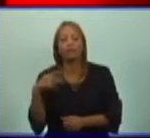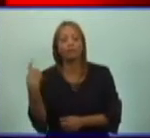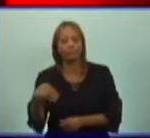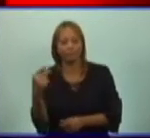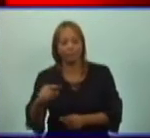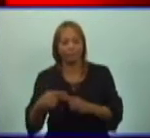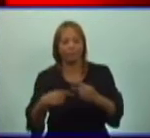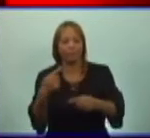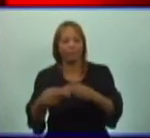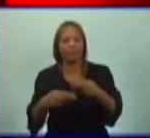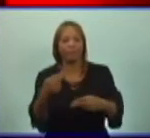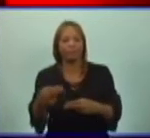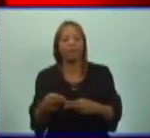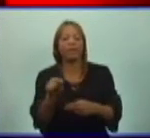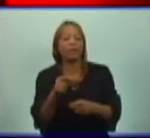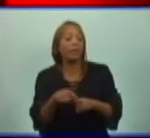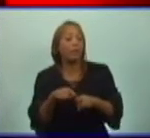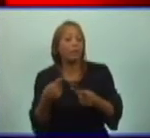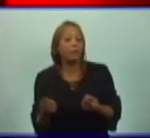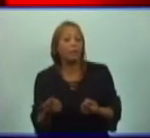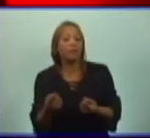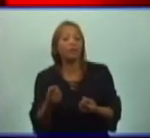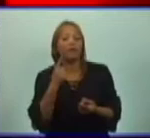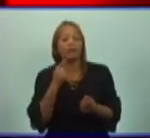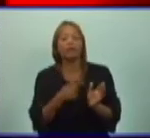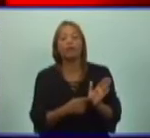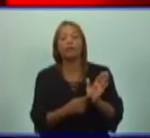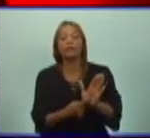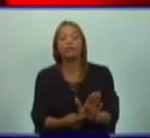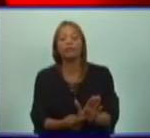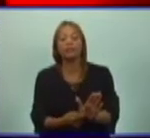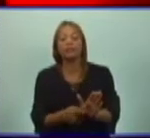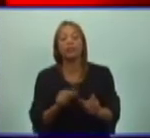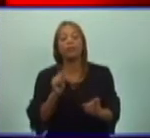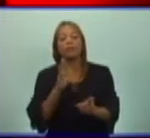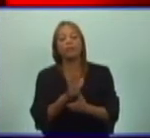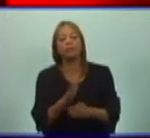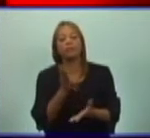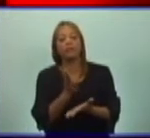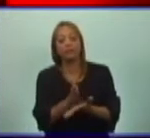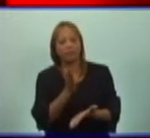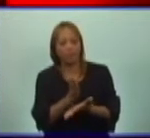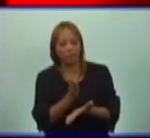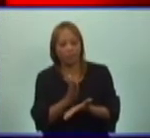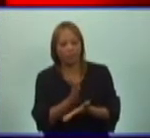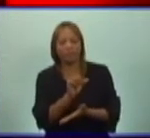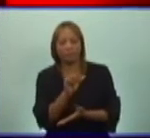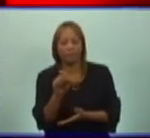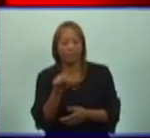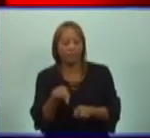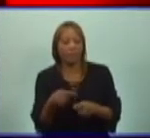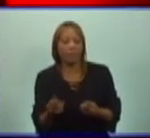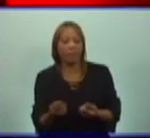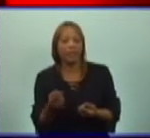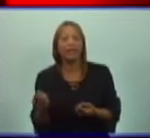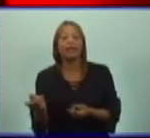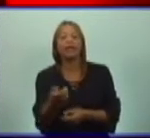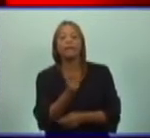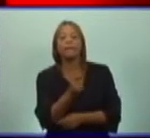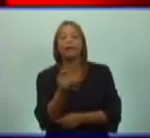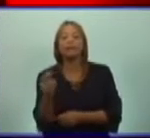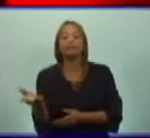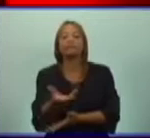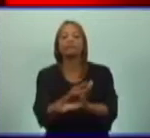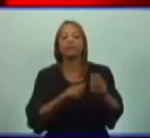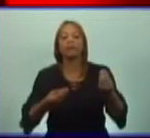sistemática. Por tanto, lo presentarán al reinicio del curso y el maestro recogerá la libreta